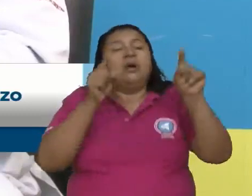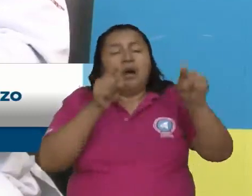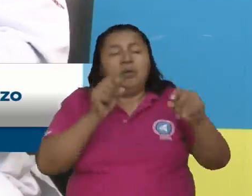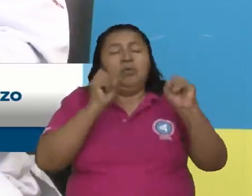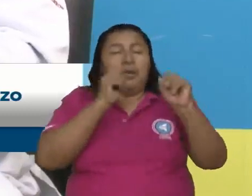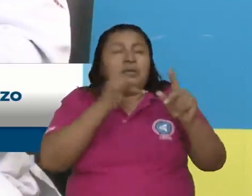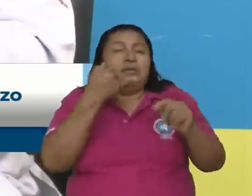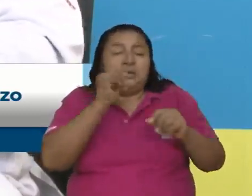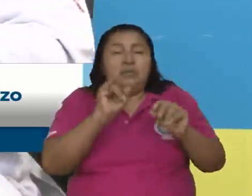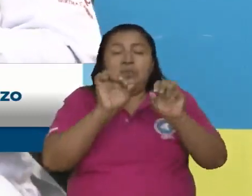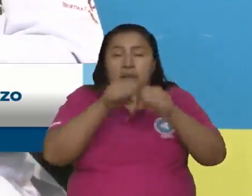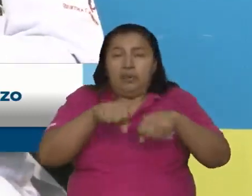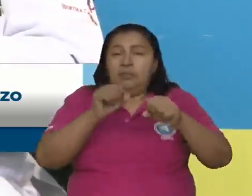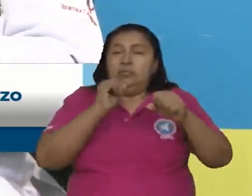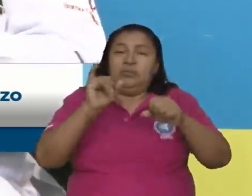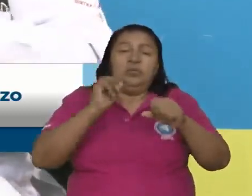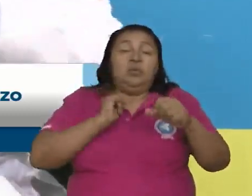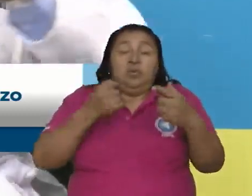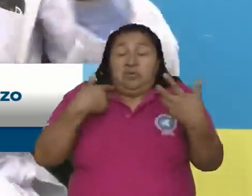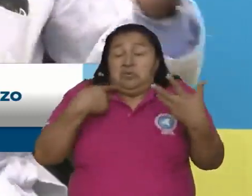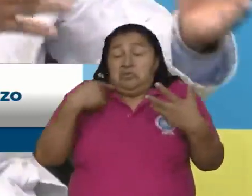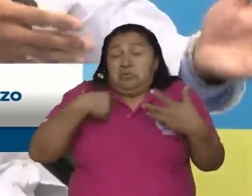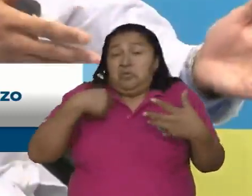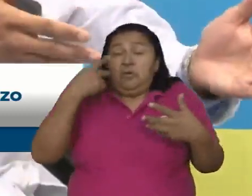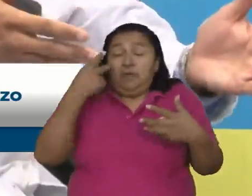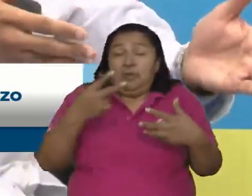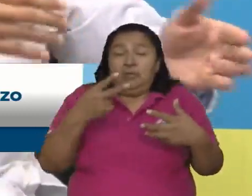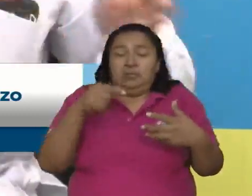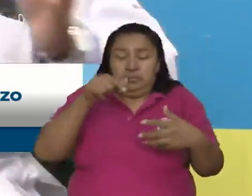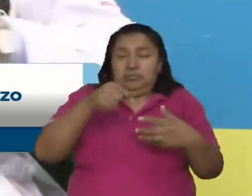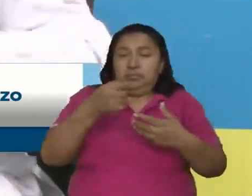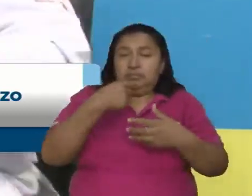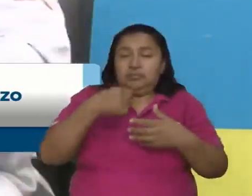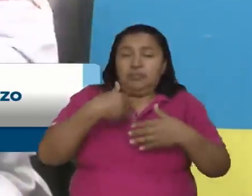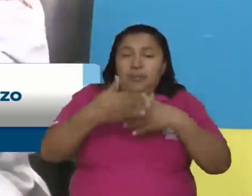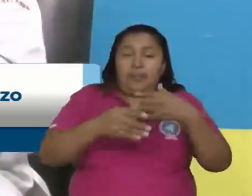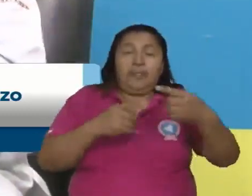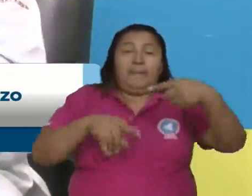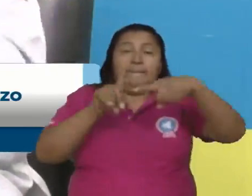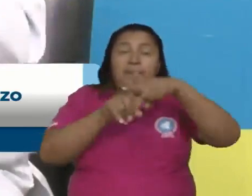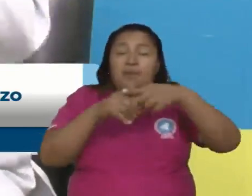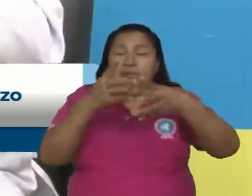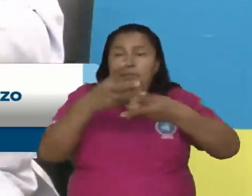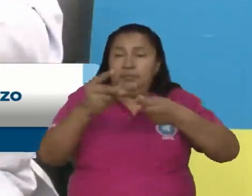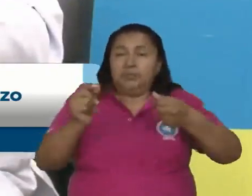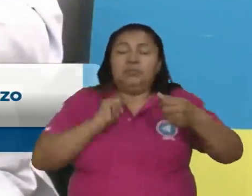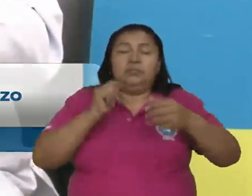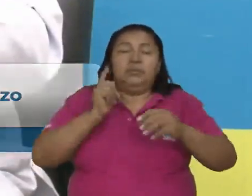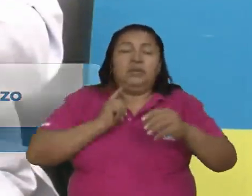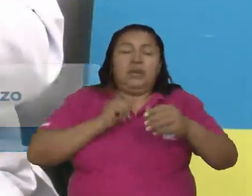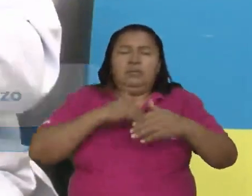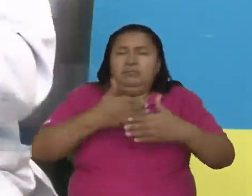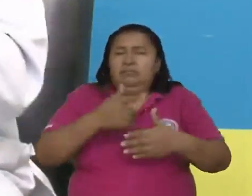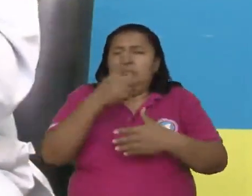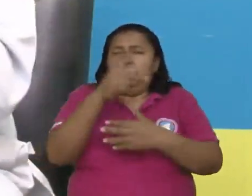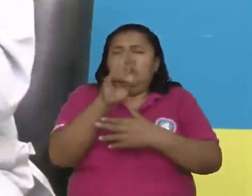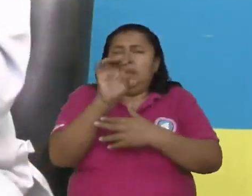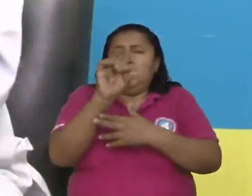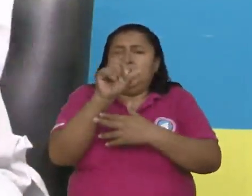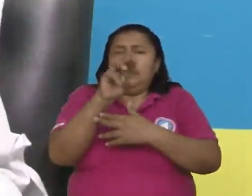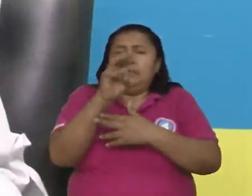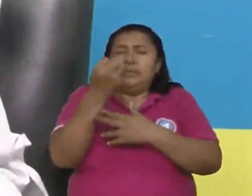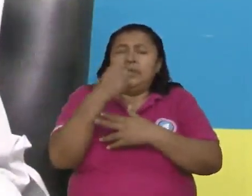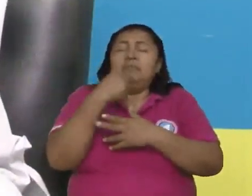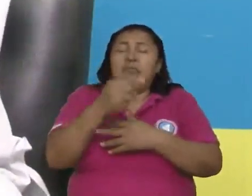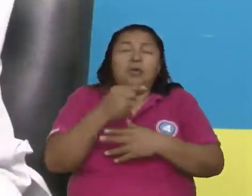o no. Porque si yo veo que tiene tratamiento anticoagulante, las plaquetas están disminuidas, tiene una preeclampsia, entonces yo mejor